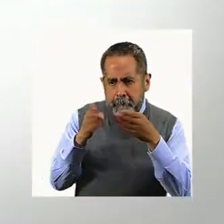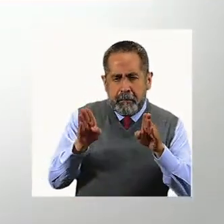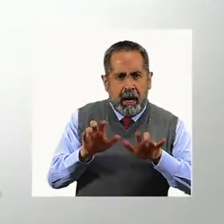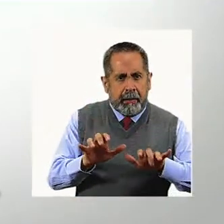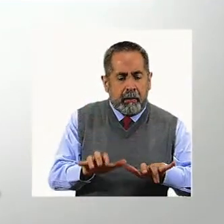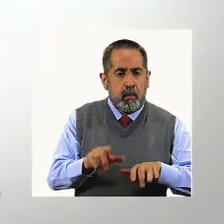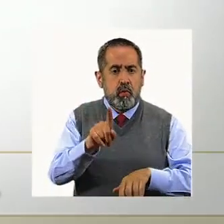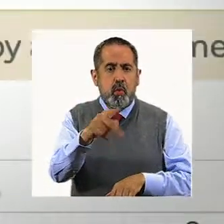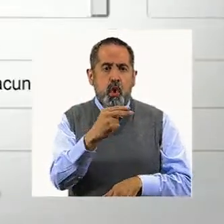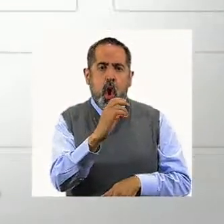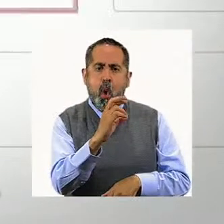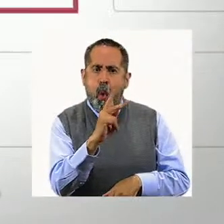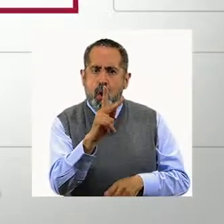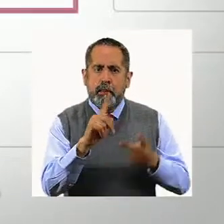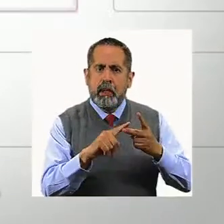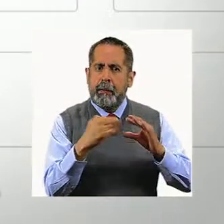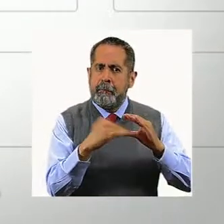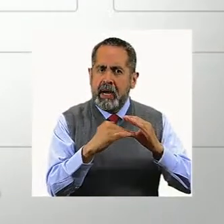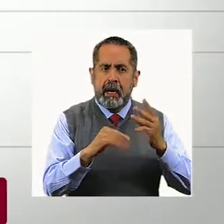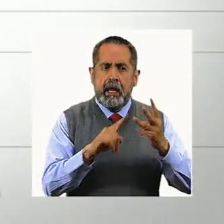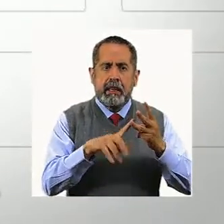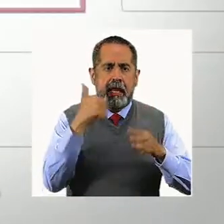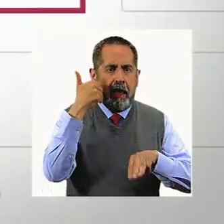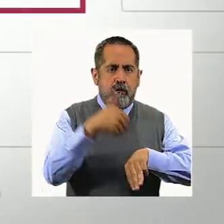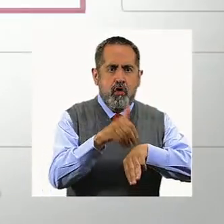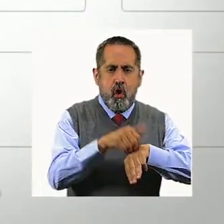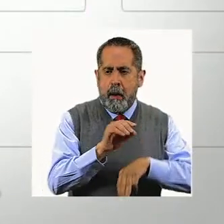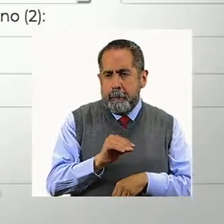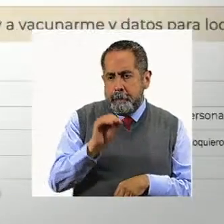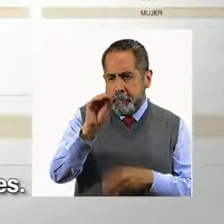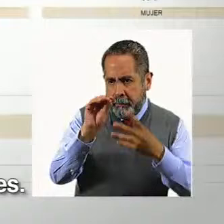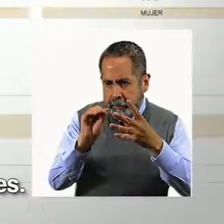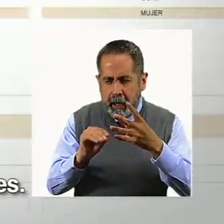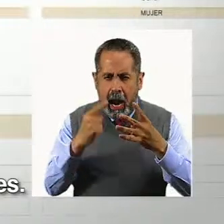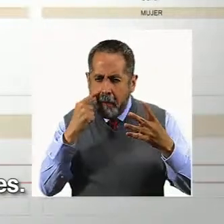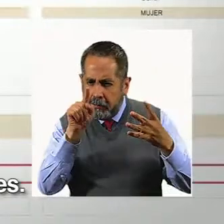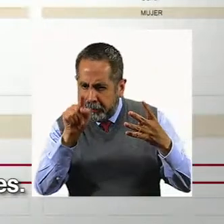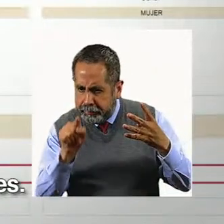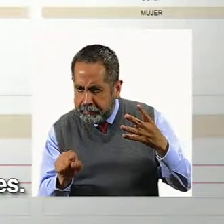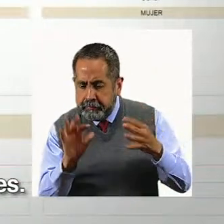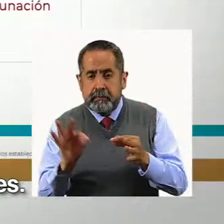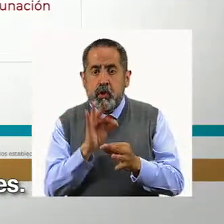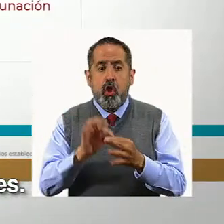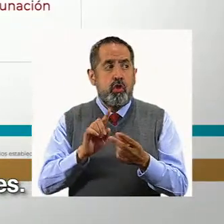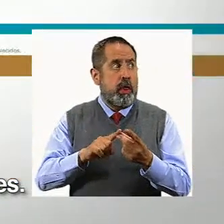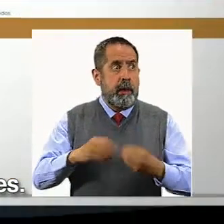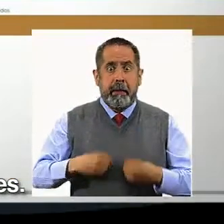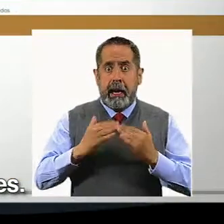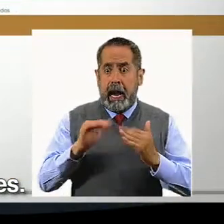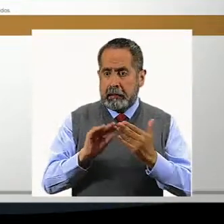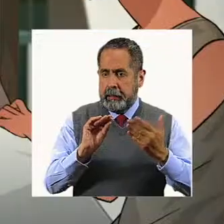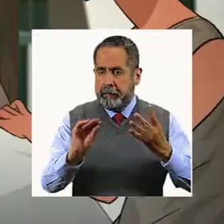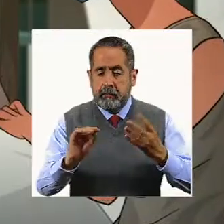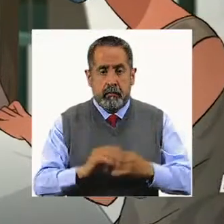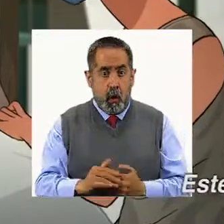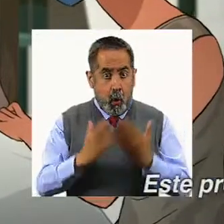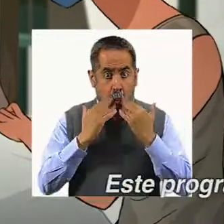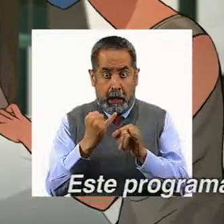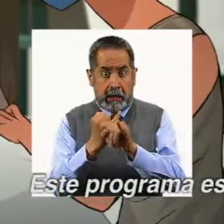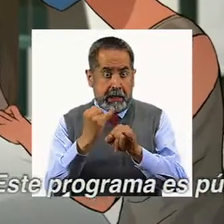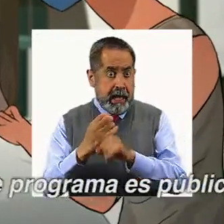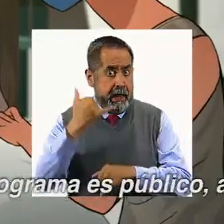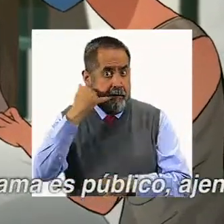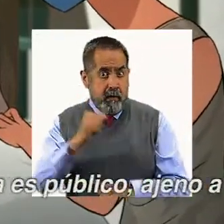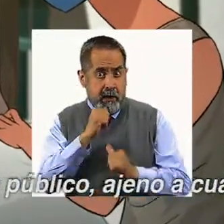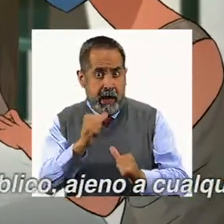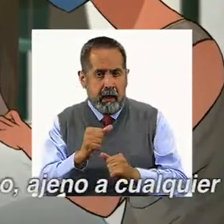.mx. Ten a la mano tu CURP, un correo electrónico y un número telefónico. Verifica tus datos e indica dónde resides. Si no cuentas